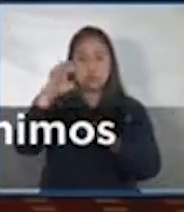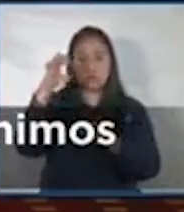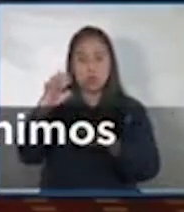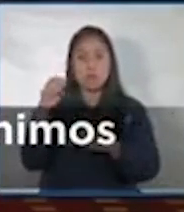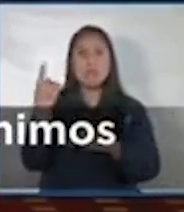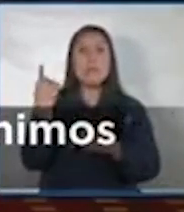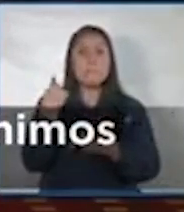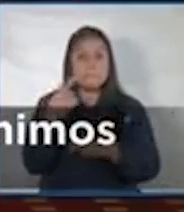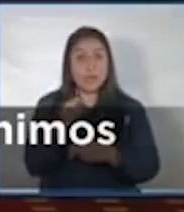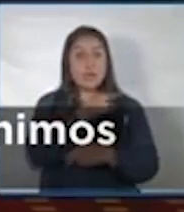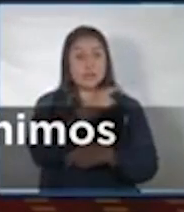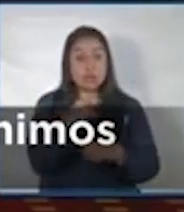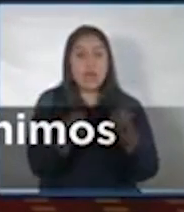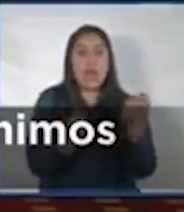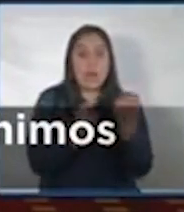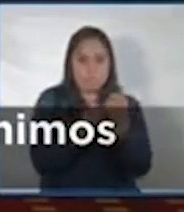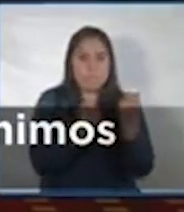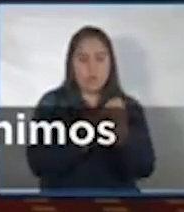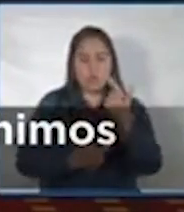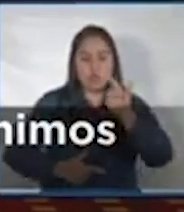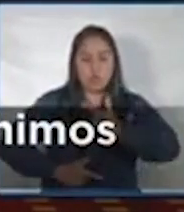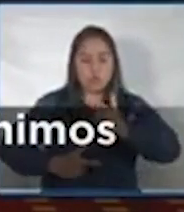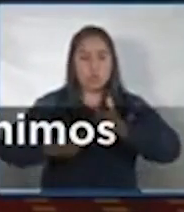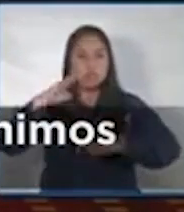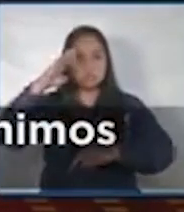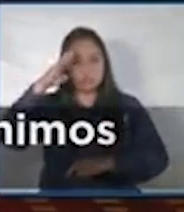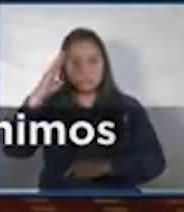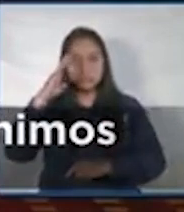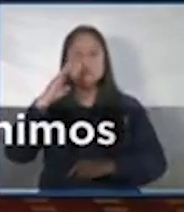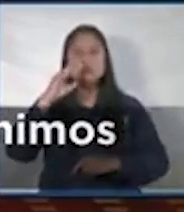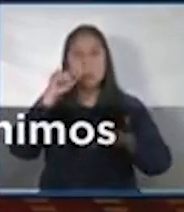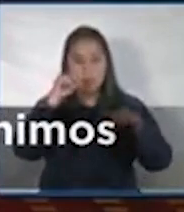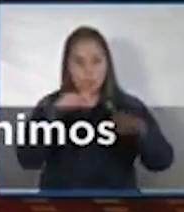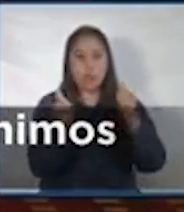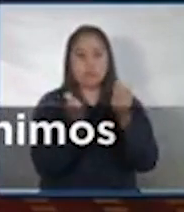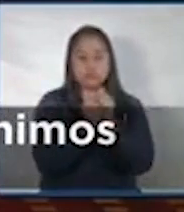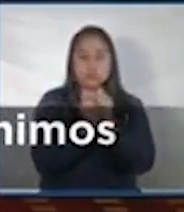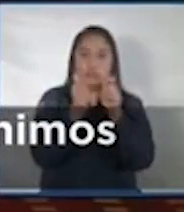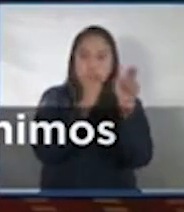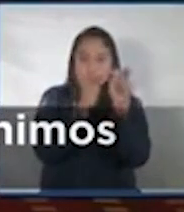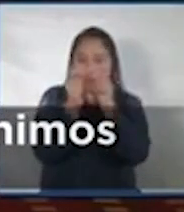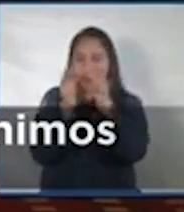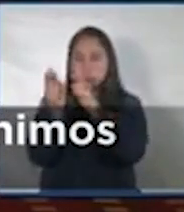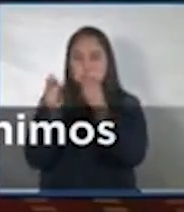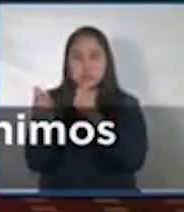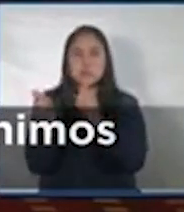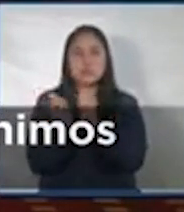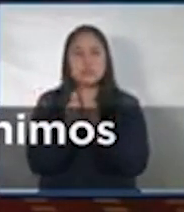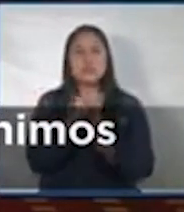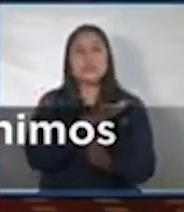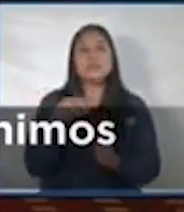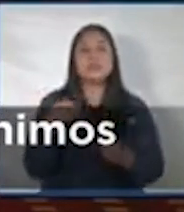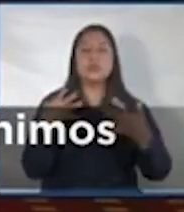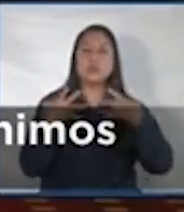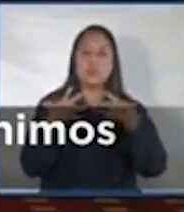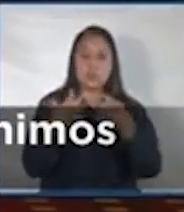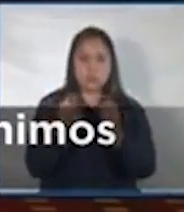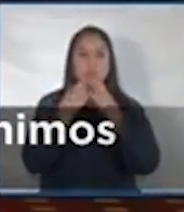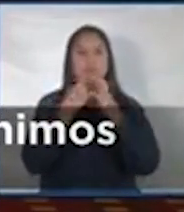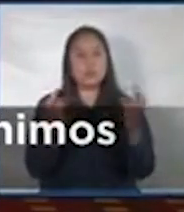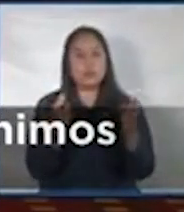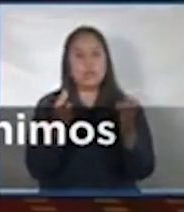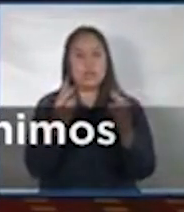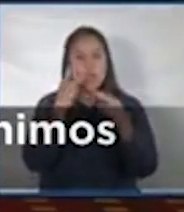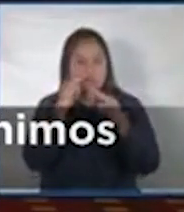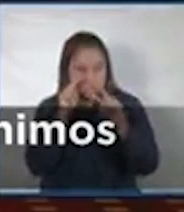que, con apoyo de las Fuerzas de Seguridad del Estado y del Ejército de Guatemala, coordinen con el Ministerio de Salud Pública y Asistencia Social